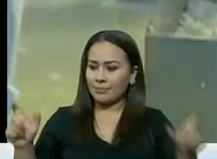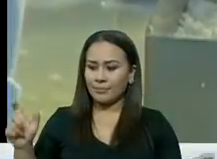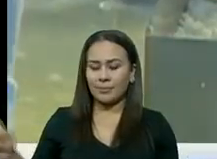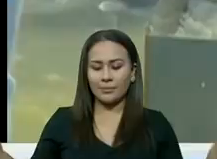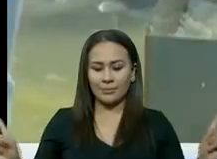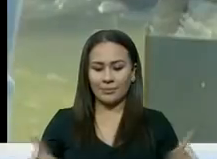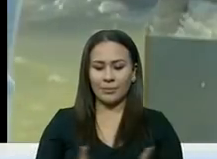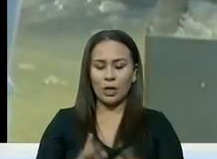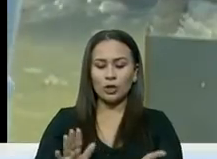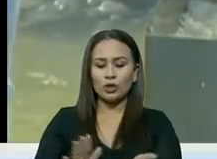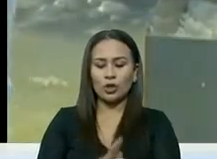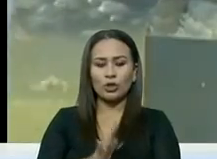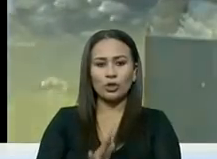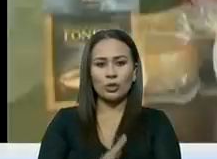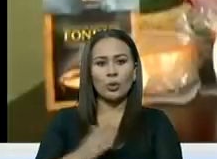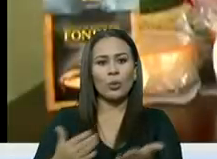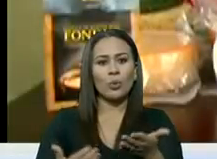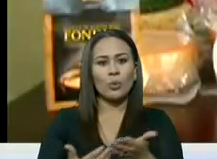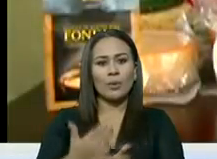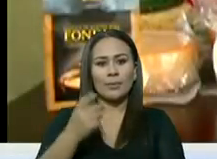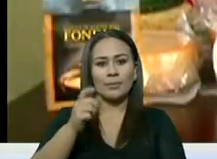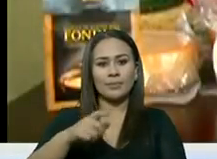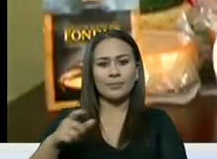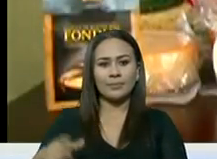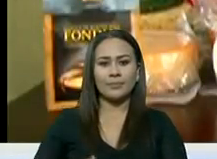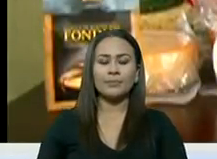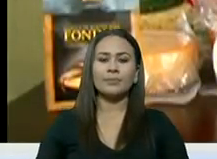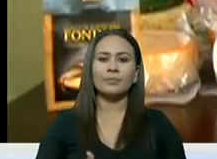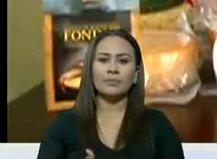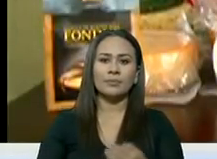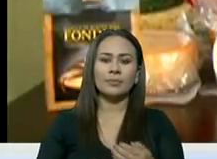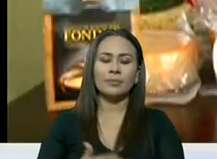socios de los mismos pobladores de acá. Y entonces